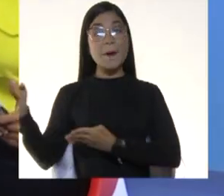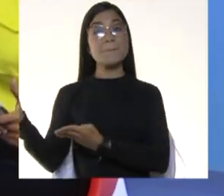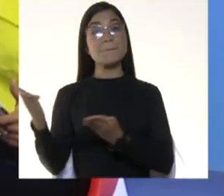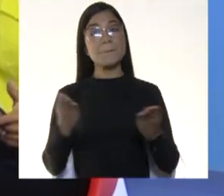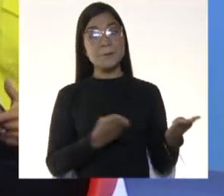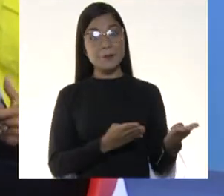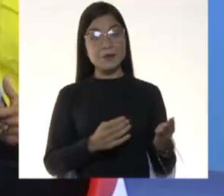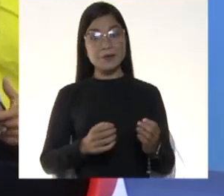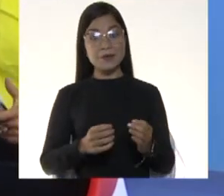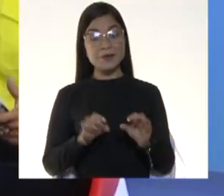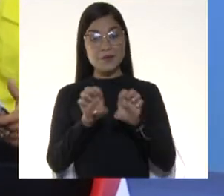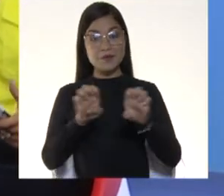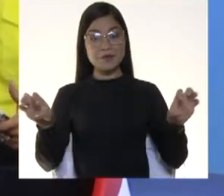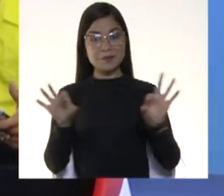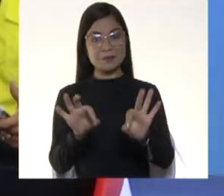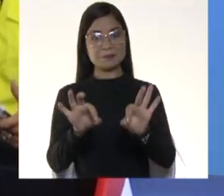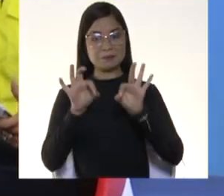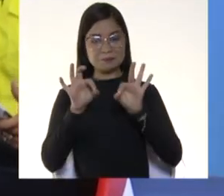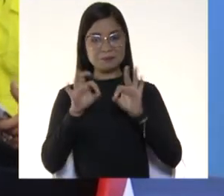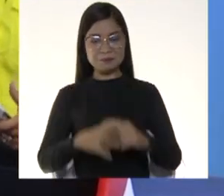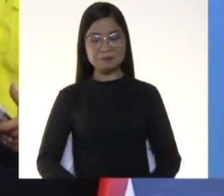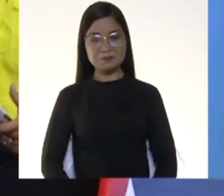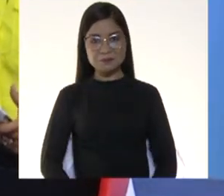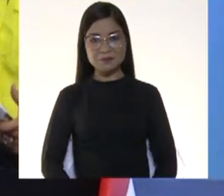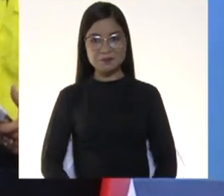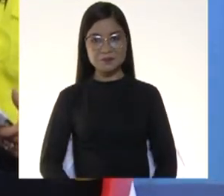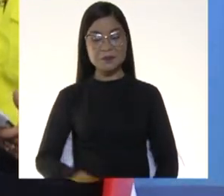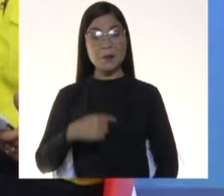Bienvenidos a su segmento de Educación Especial.